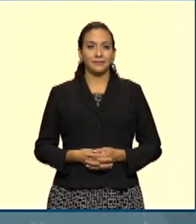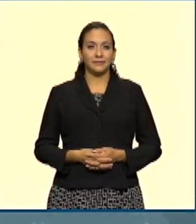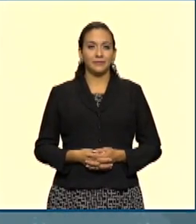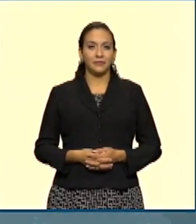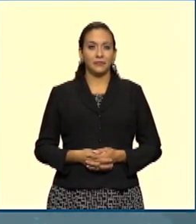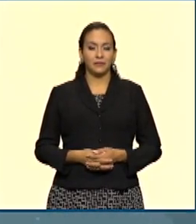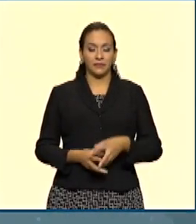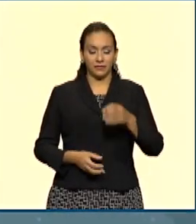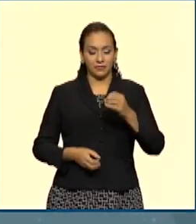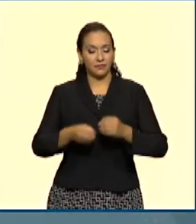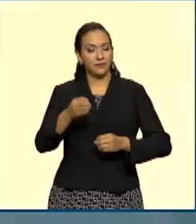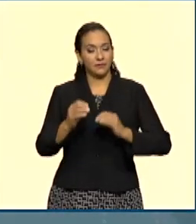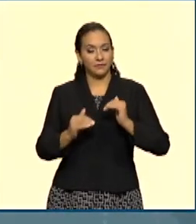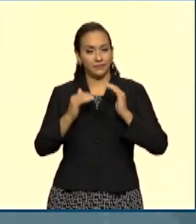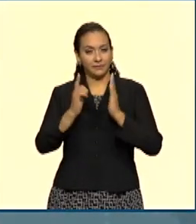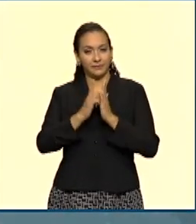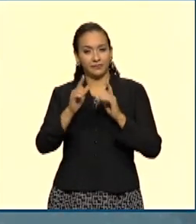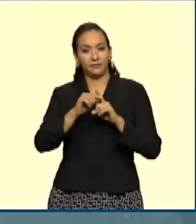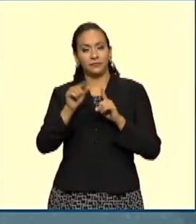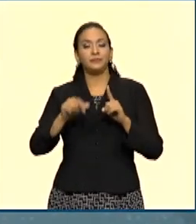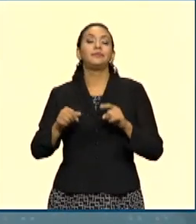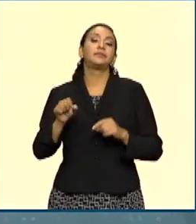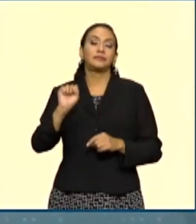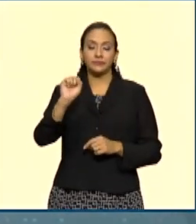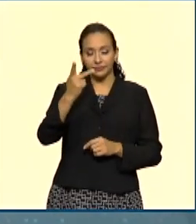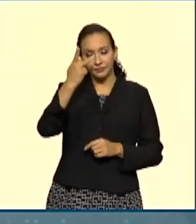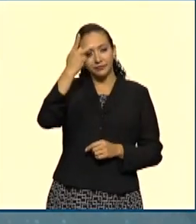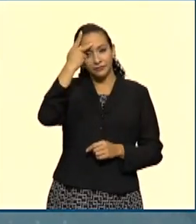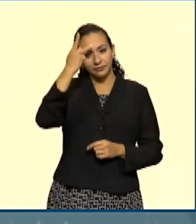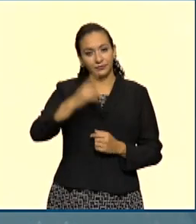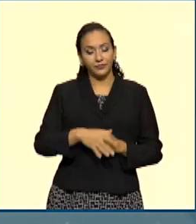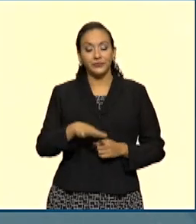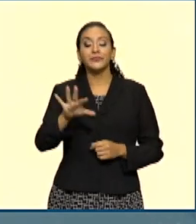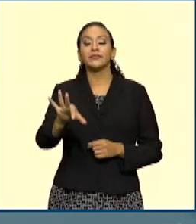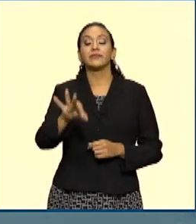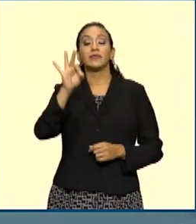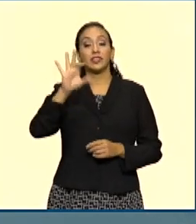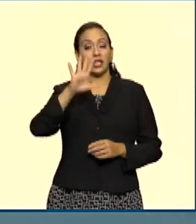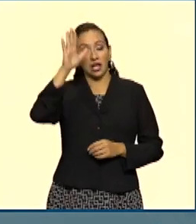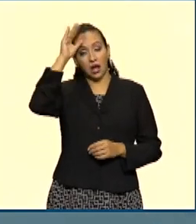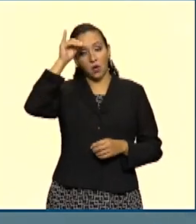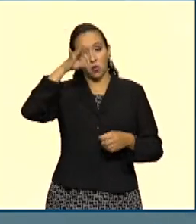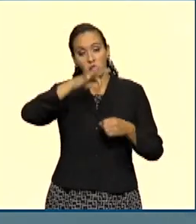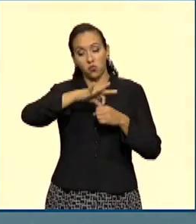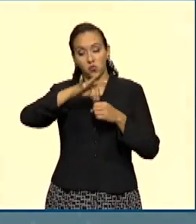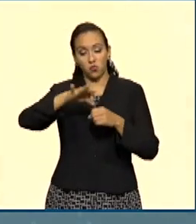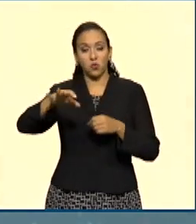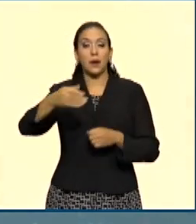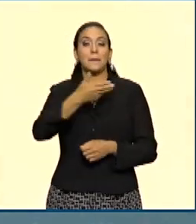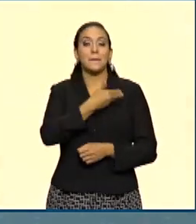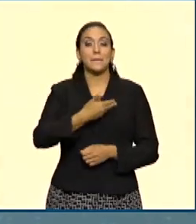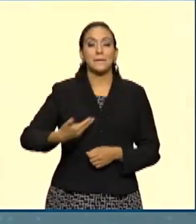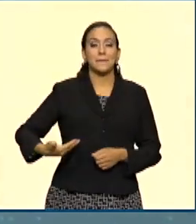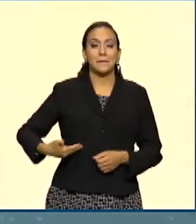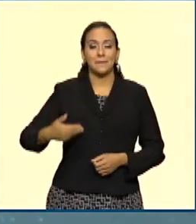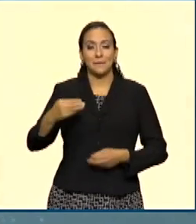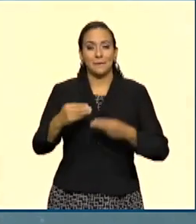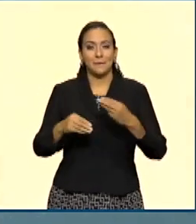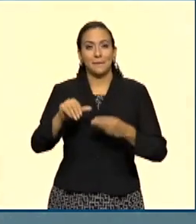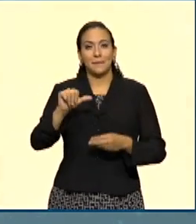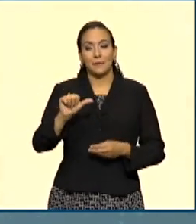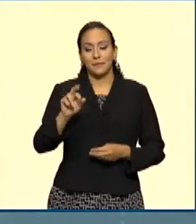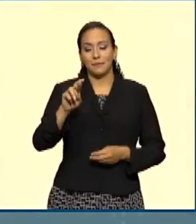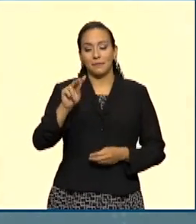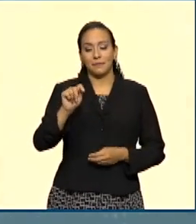El Pleno del Supremo Tribunal de Justicia de San Luis Potosí eligió por unanimidad como presidente al magistrado Arturo